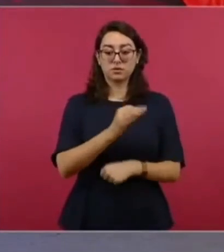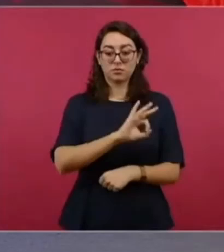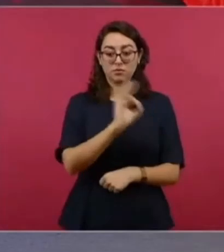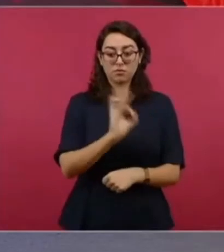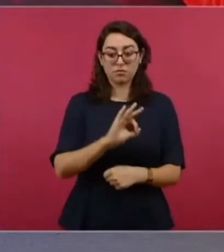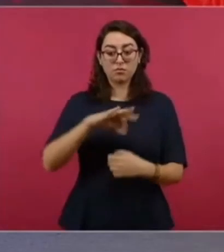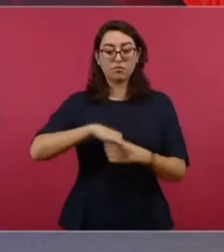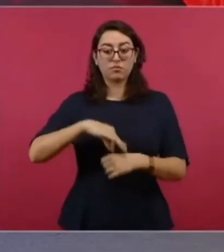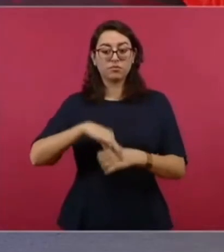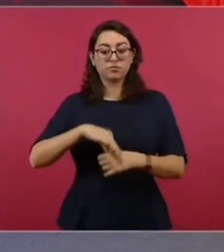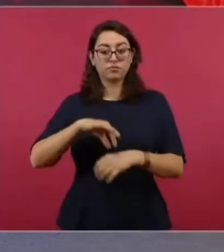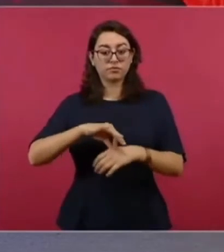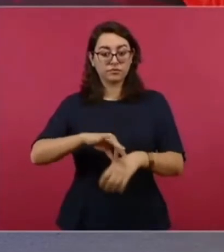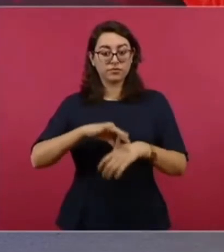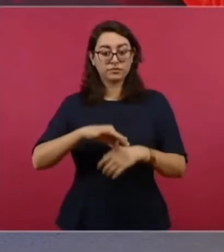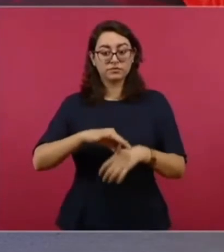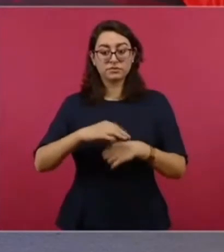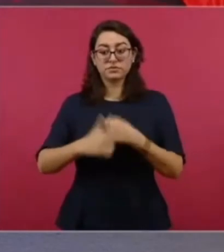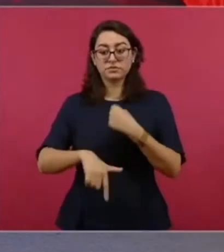efectiva 12,